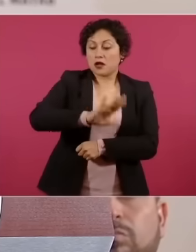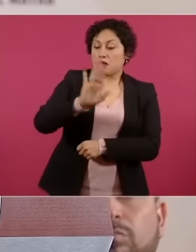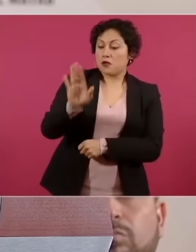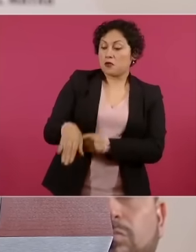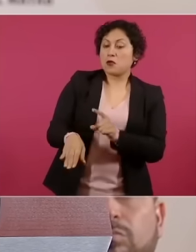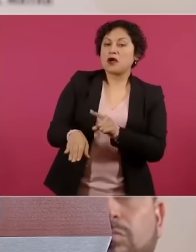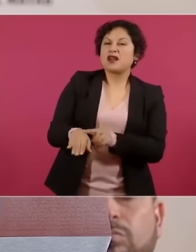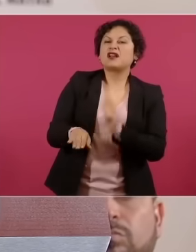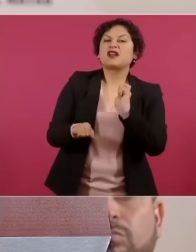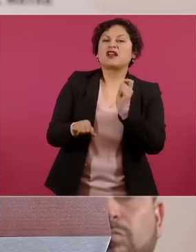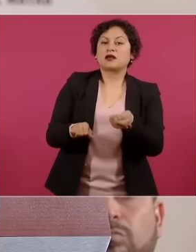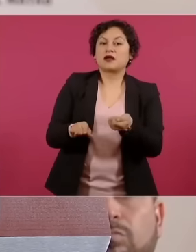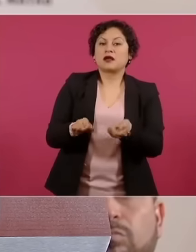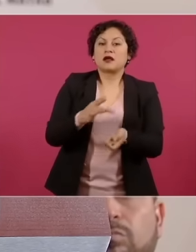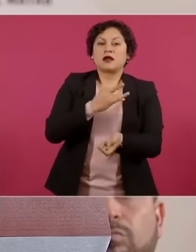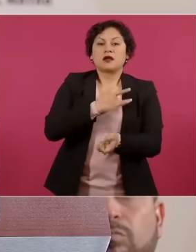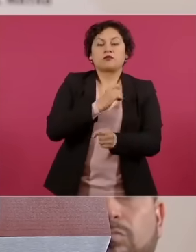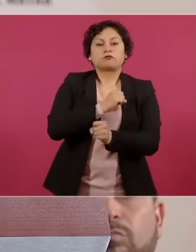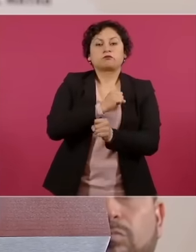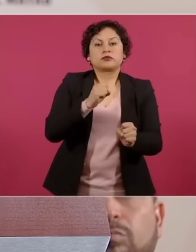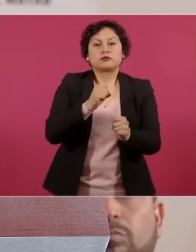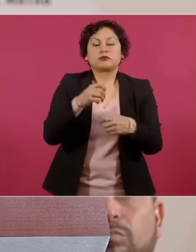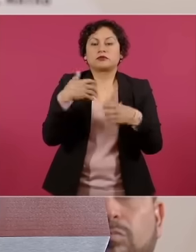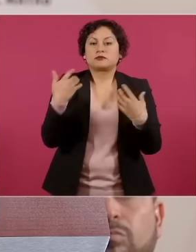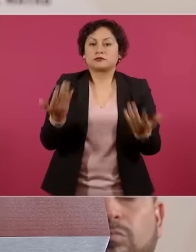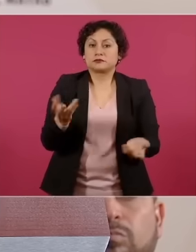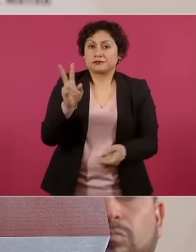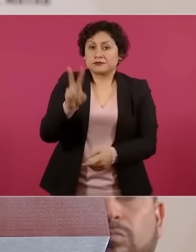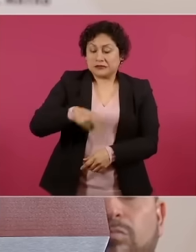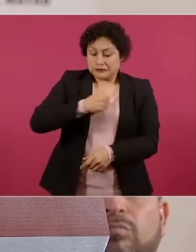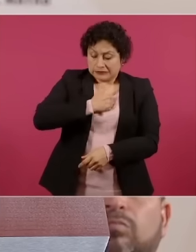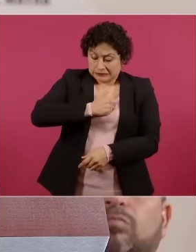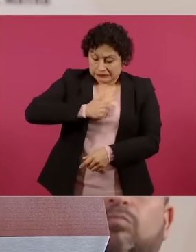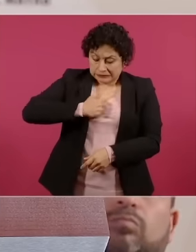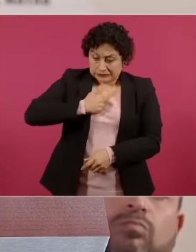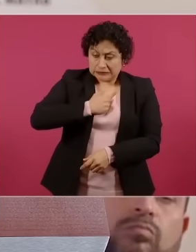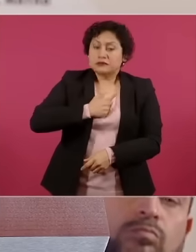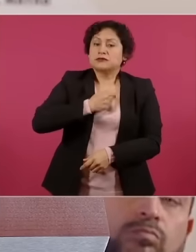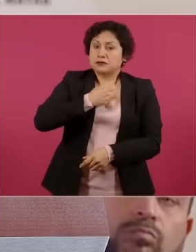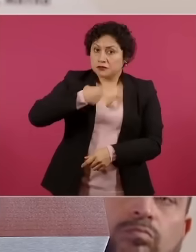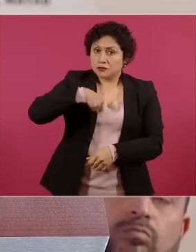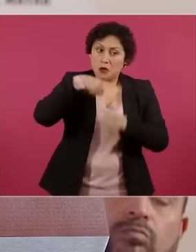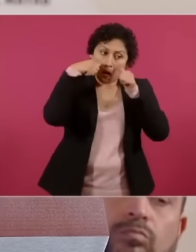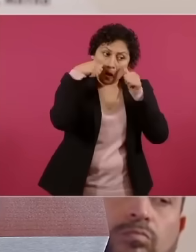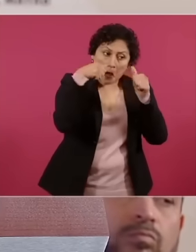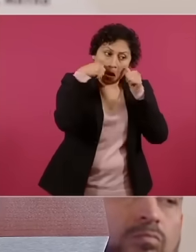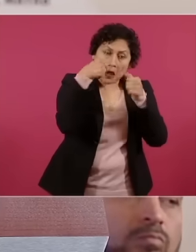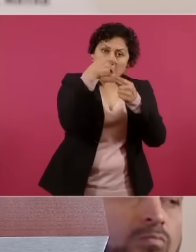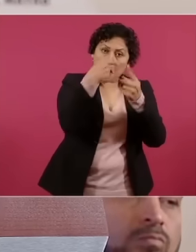infartos. Y lo lamento mucho, y estamos haciendo todo, ¿sí?, por evitarlo.